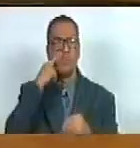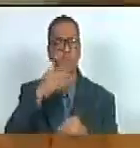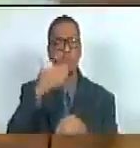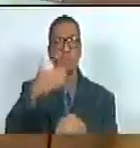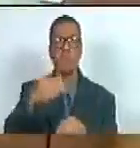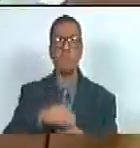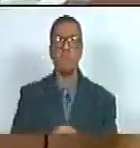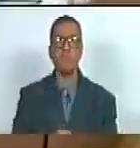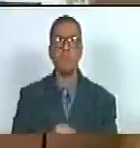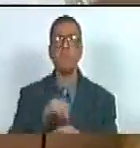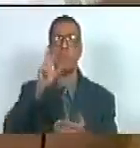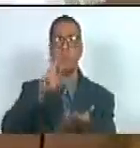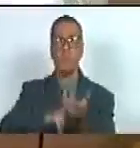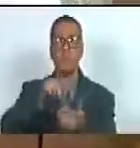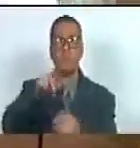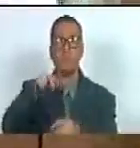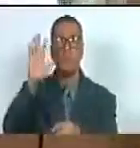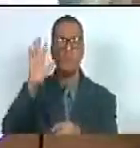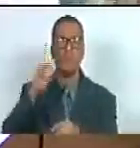costumbre queda aprobado